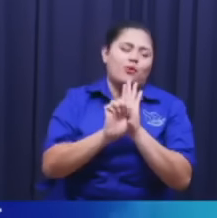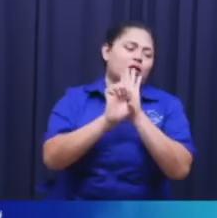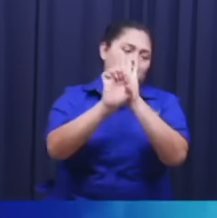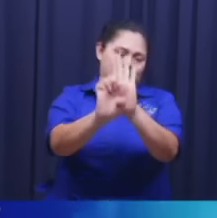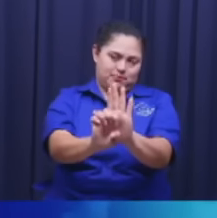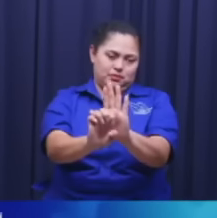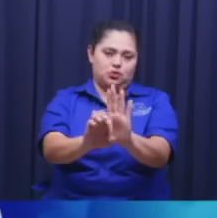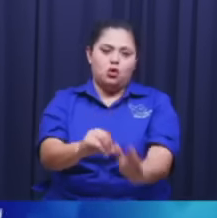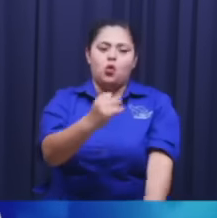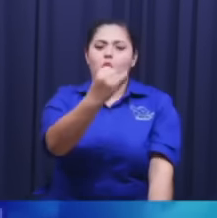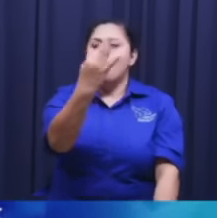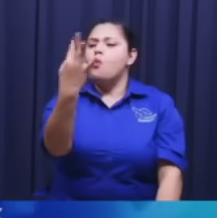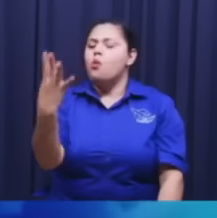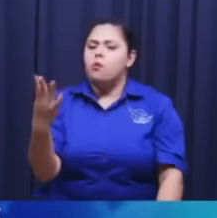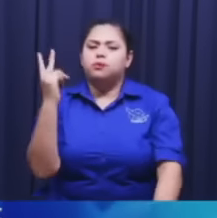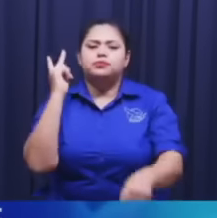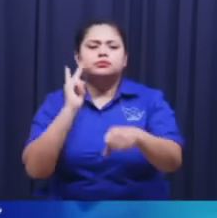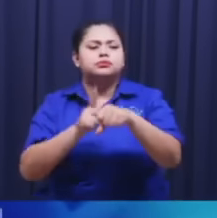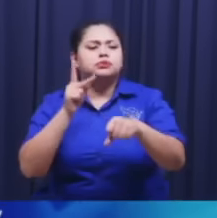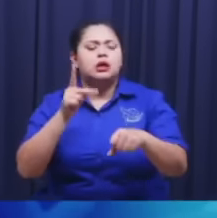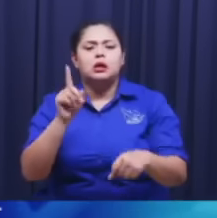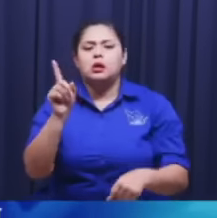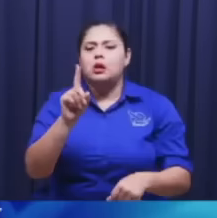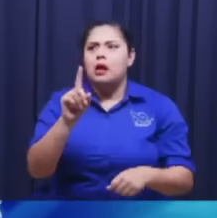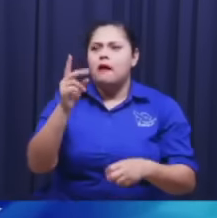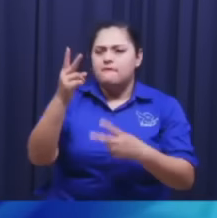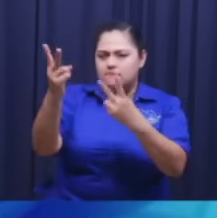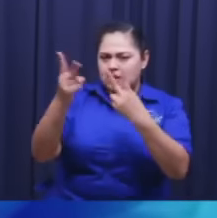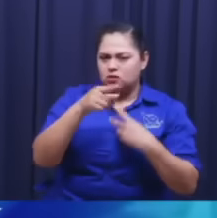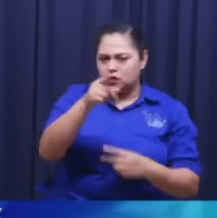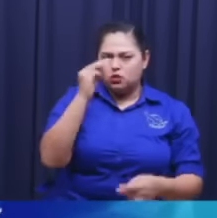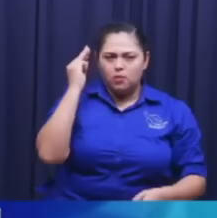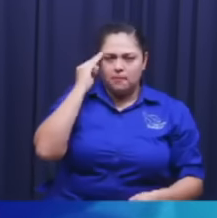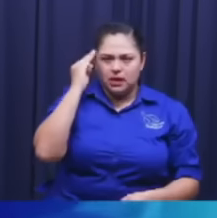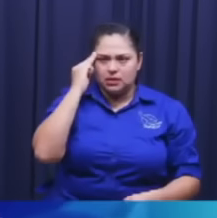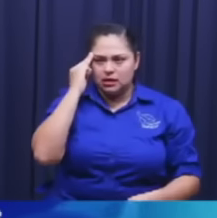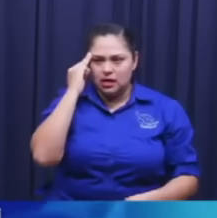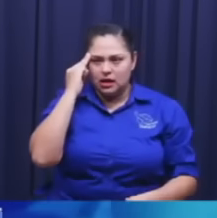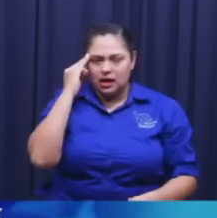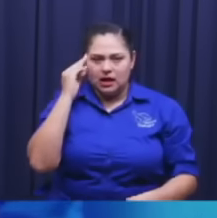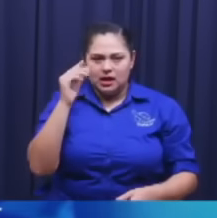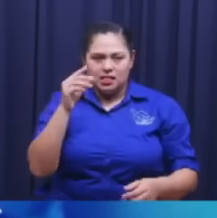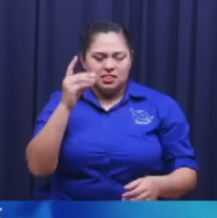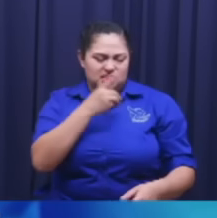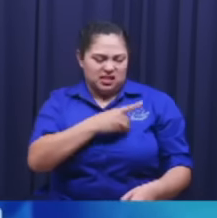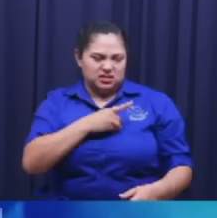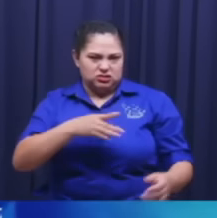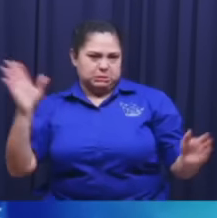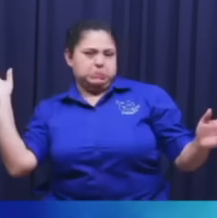Por ejemplo, ¿cuántas veces no ha venido a tu mente el deseo de meterle un tortazo a alguien?